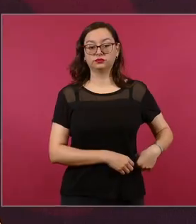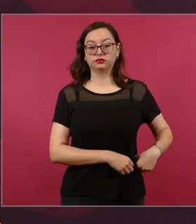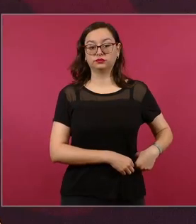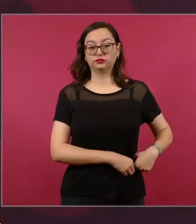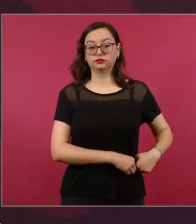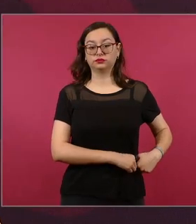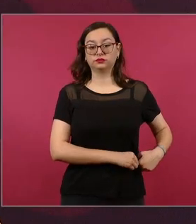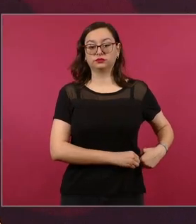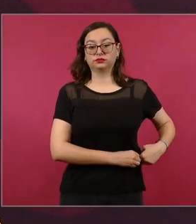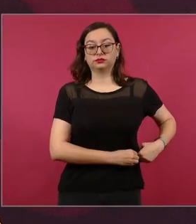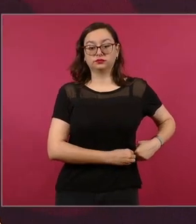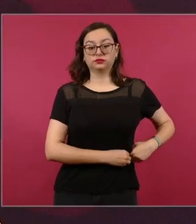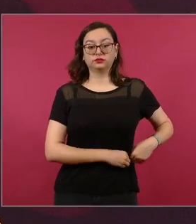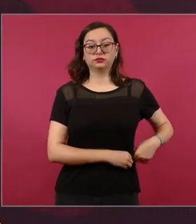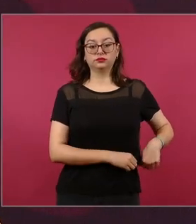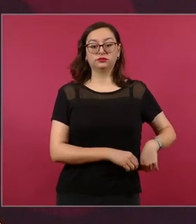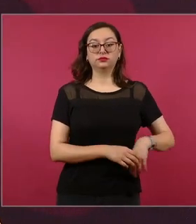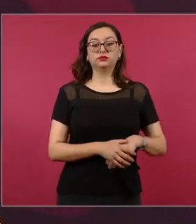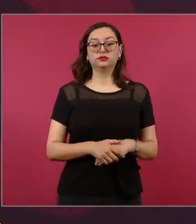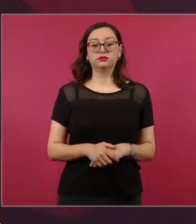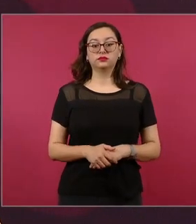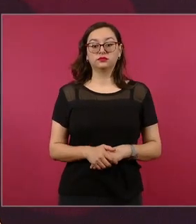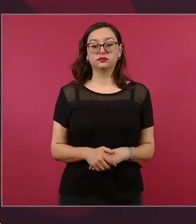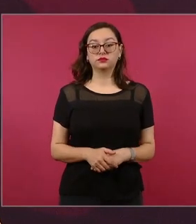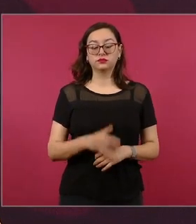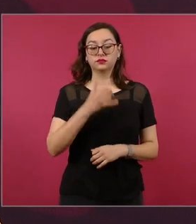a Aguilar Camín, a Krause,